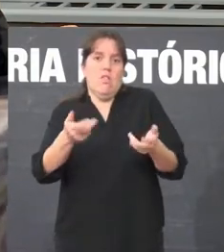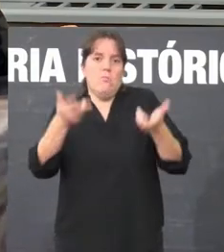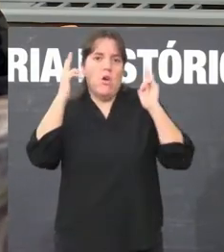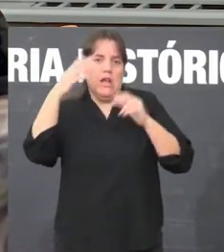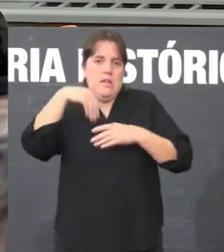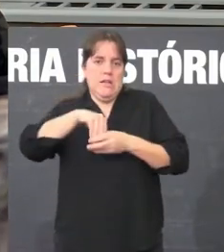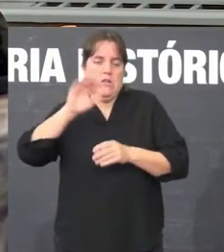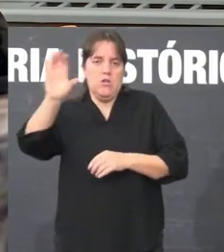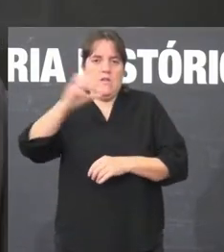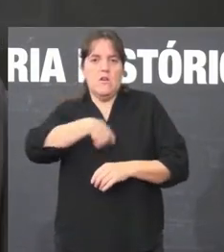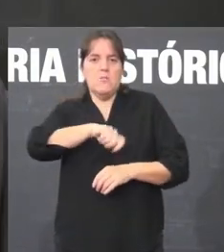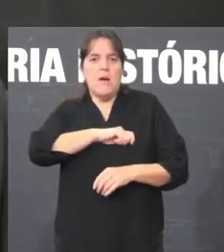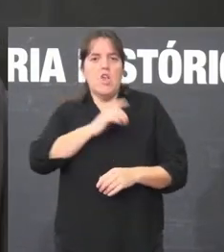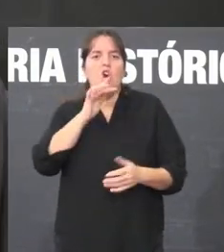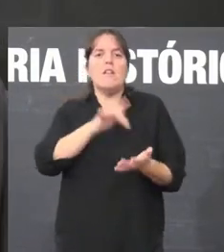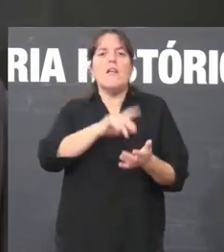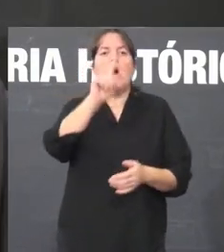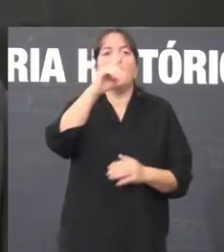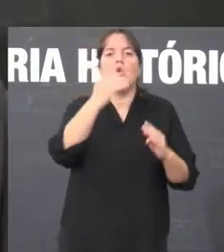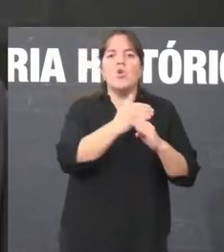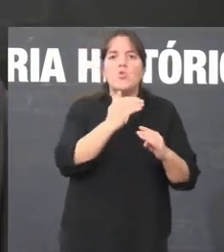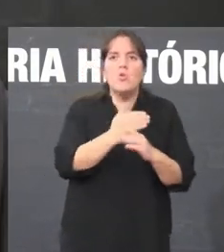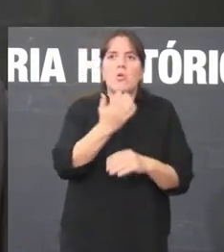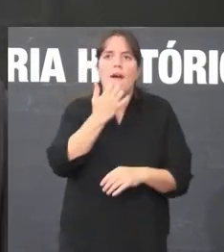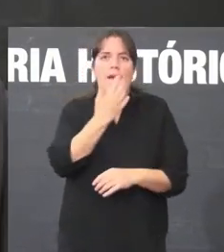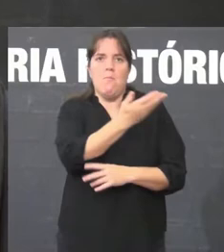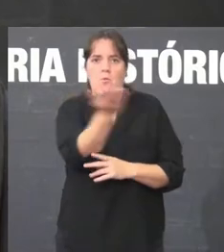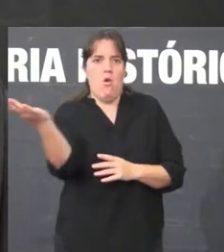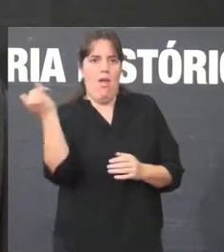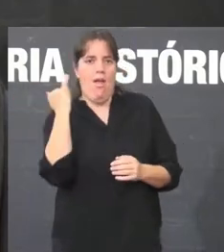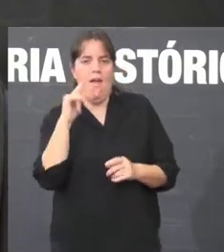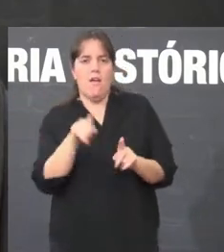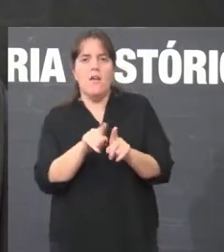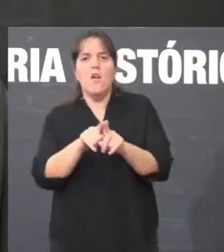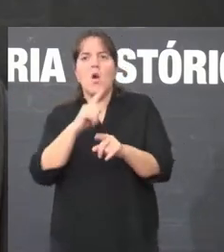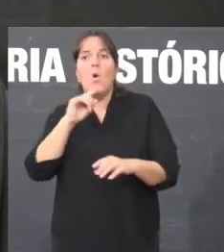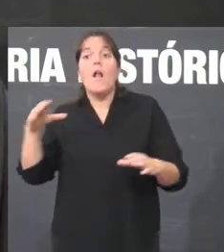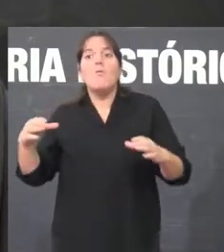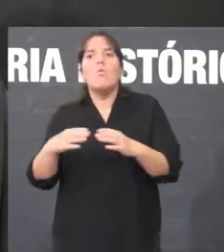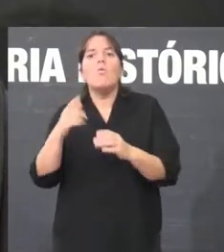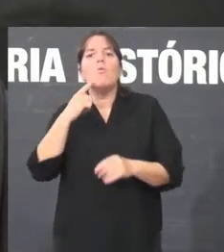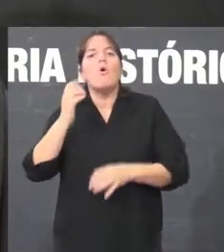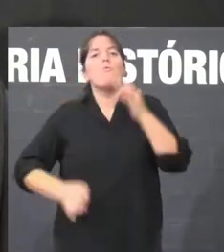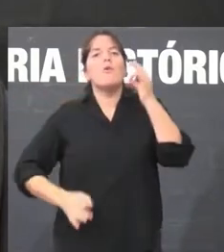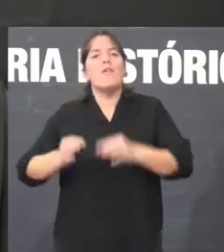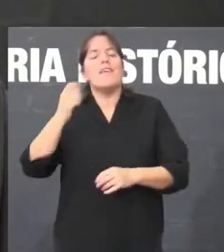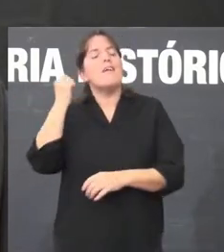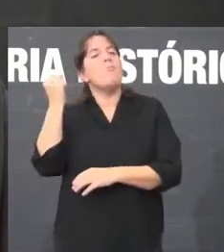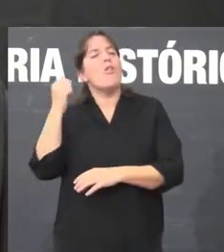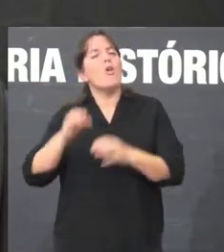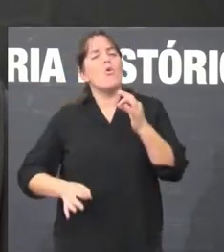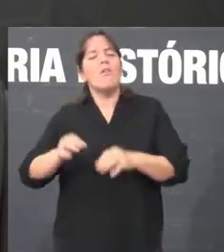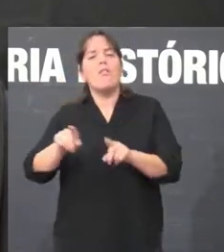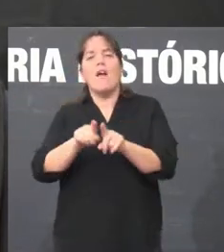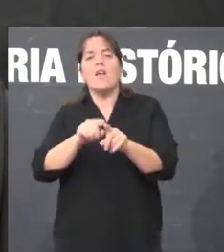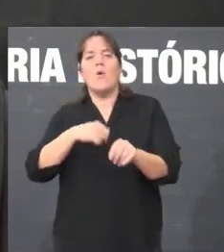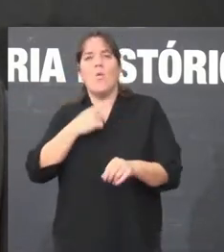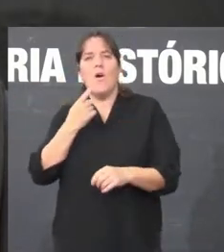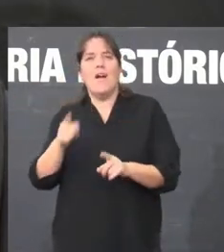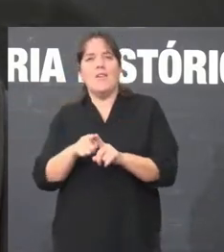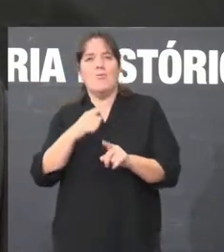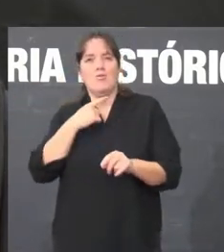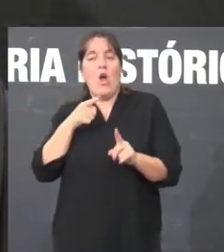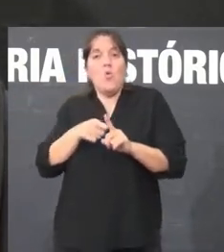moitos exemplos, o 1 de outubro, pero tamén como se instrumentaliza o poder judicial para perseguir a disidencia política ou como se